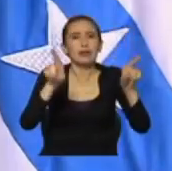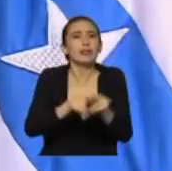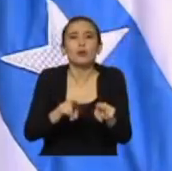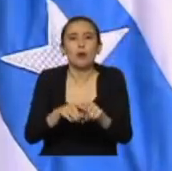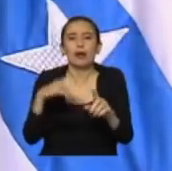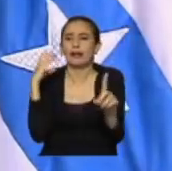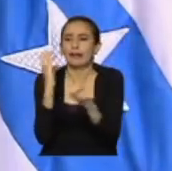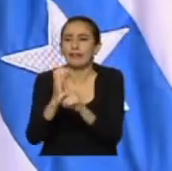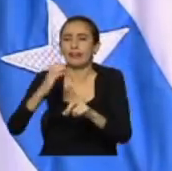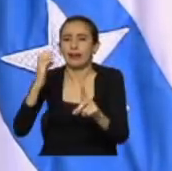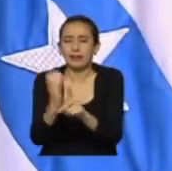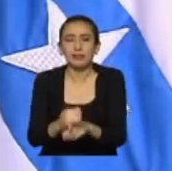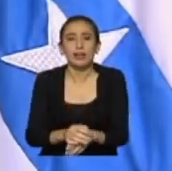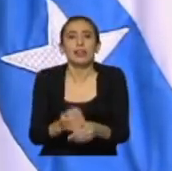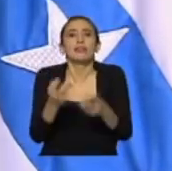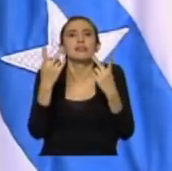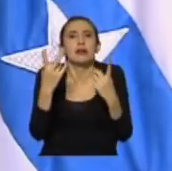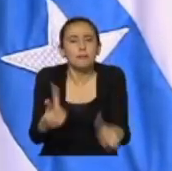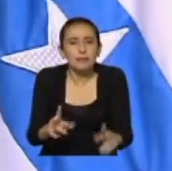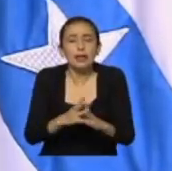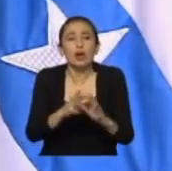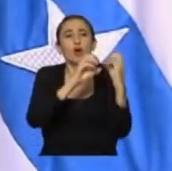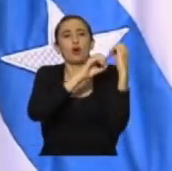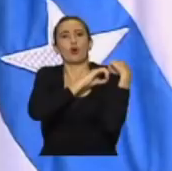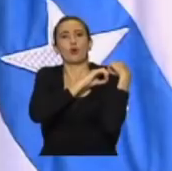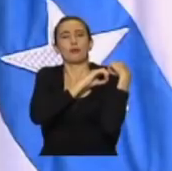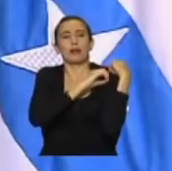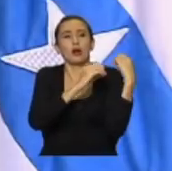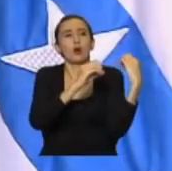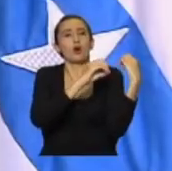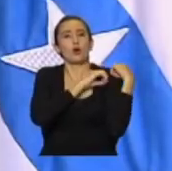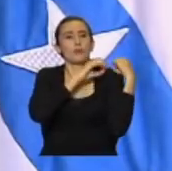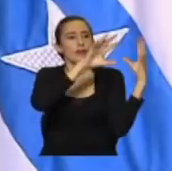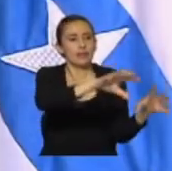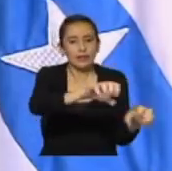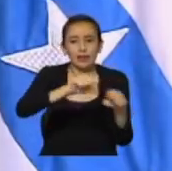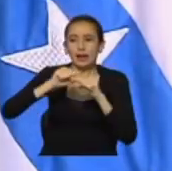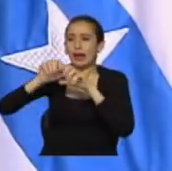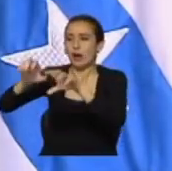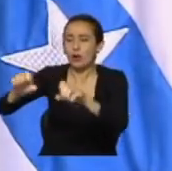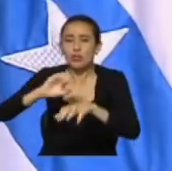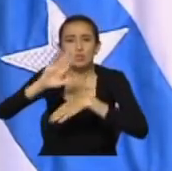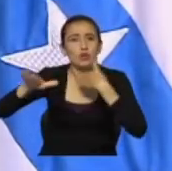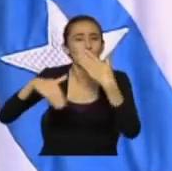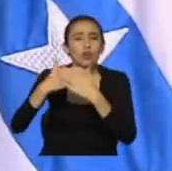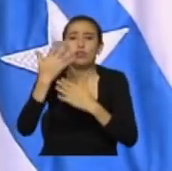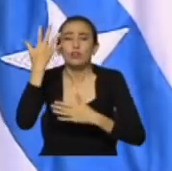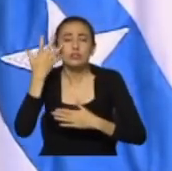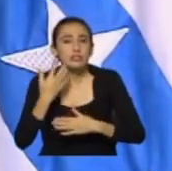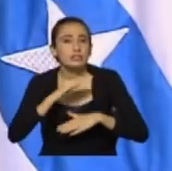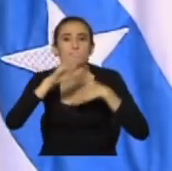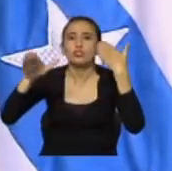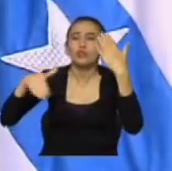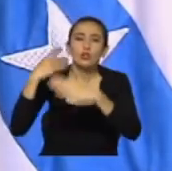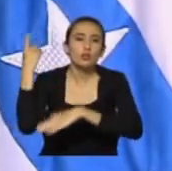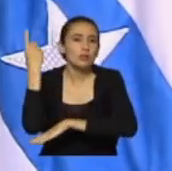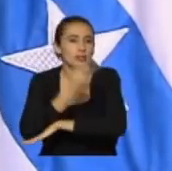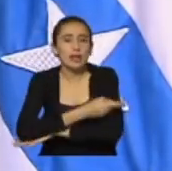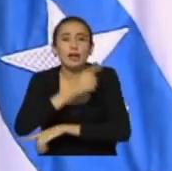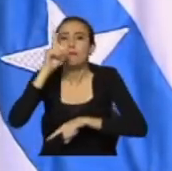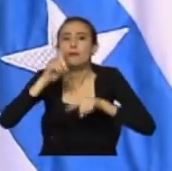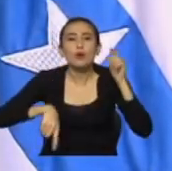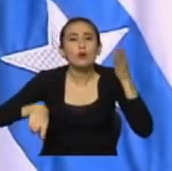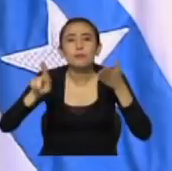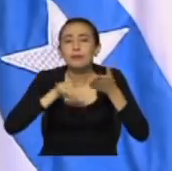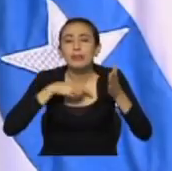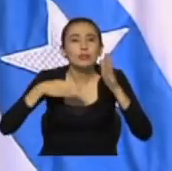incluso nos reclaman por obligar a que el aislamiento sea obligatorio las 24 horas para todos los ecuatorianos y que nadie pueda salir de